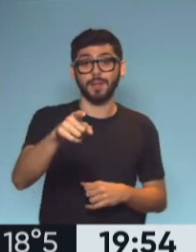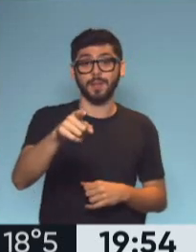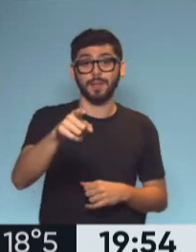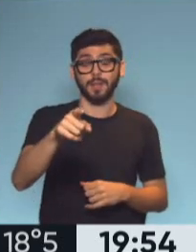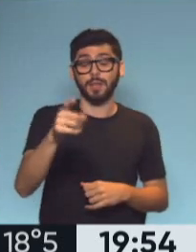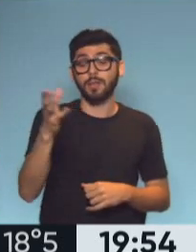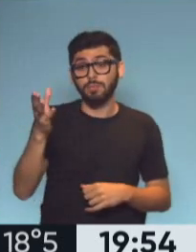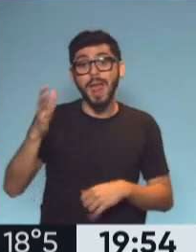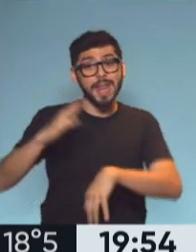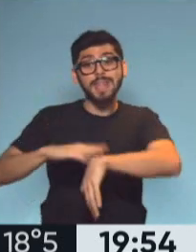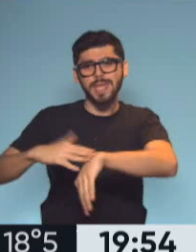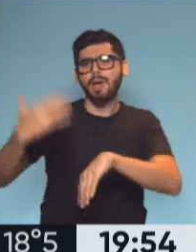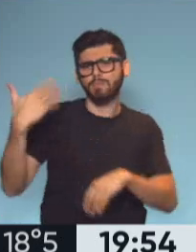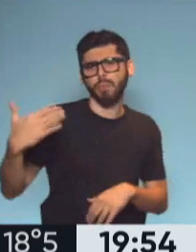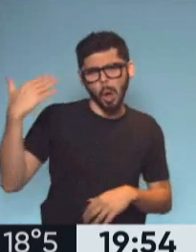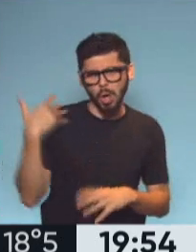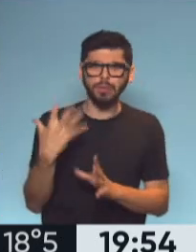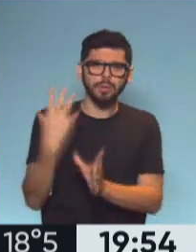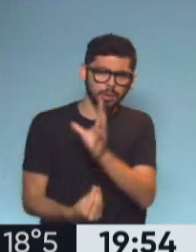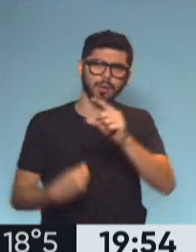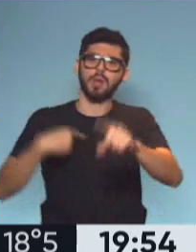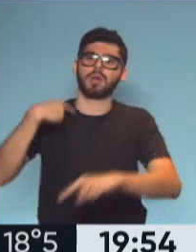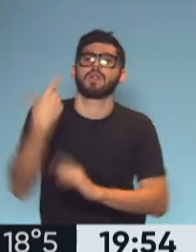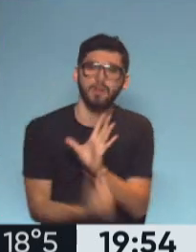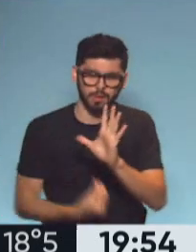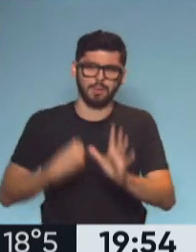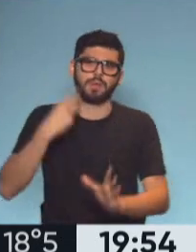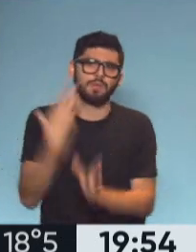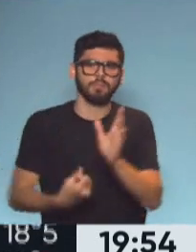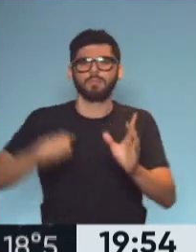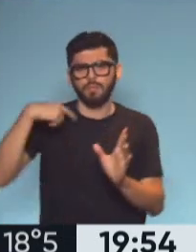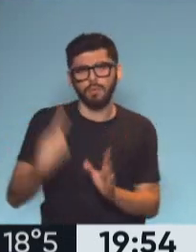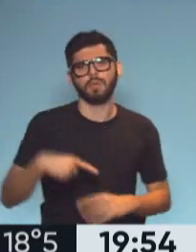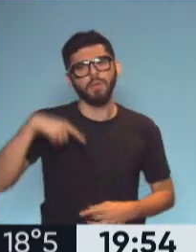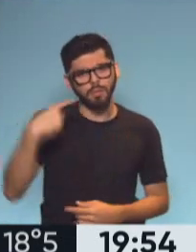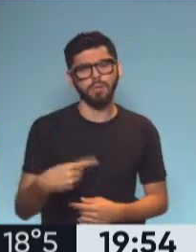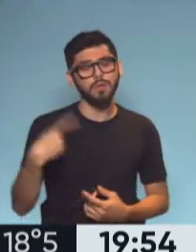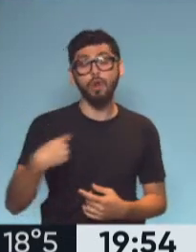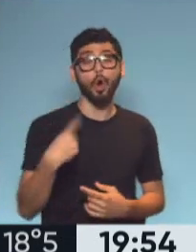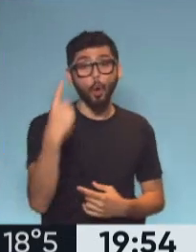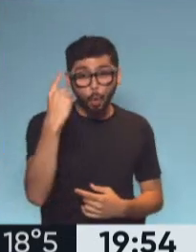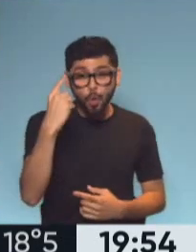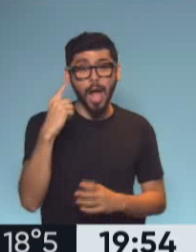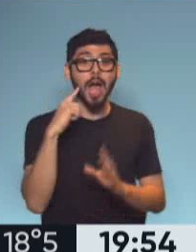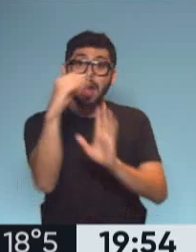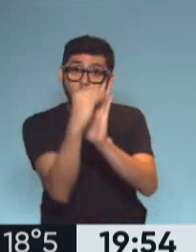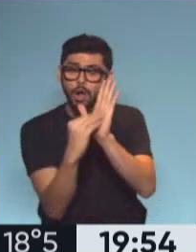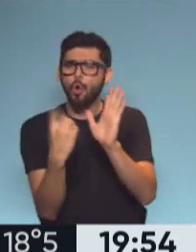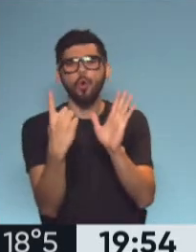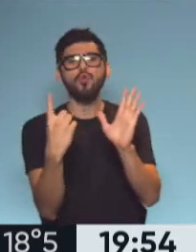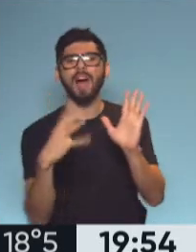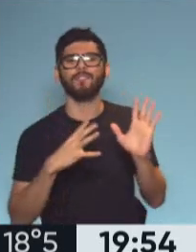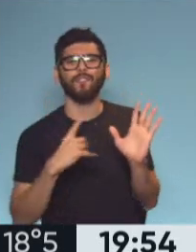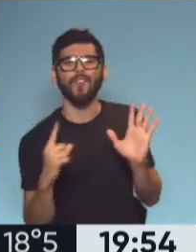llevan un tiempito haciendo una macana tras la otra. ¿Sí? Y le voy a decir una que no listé. Y es que